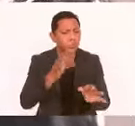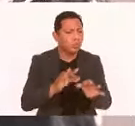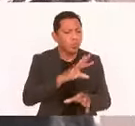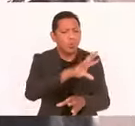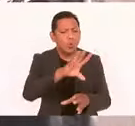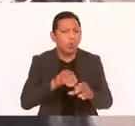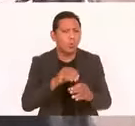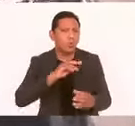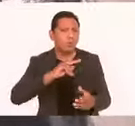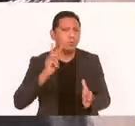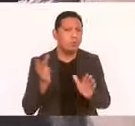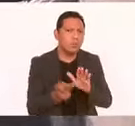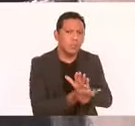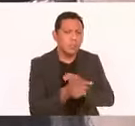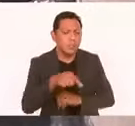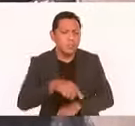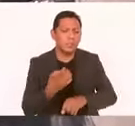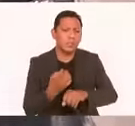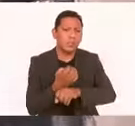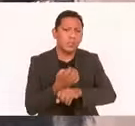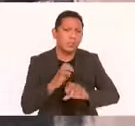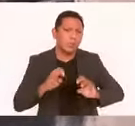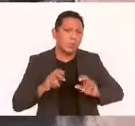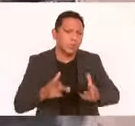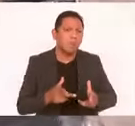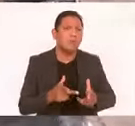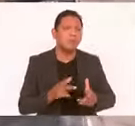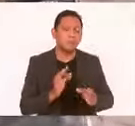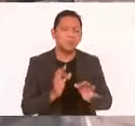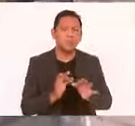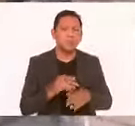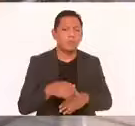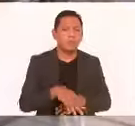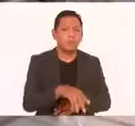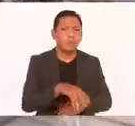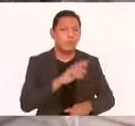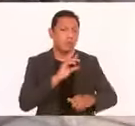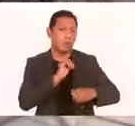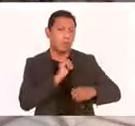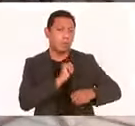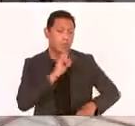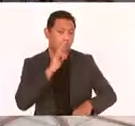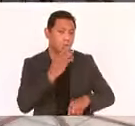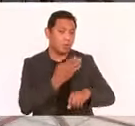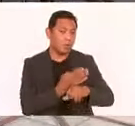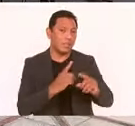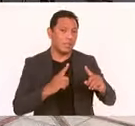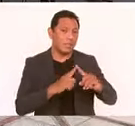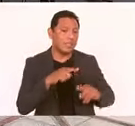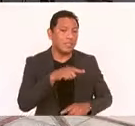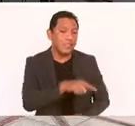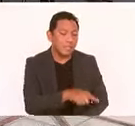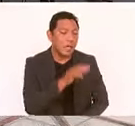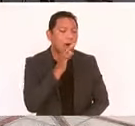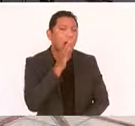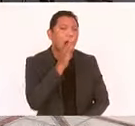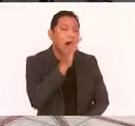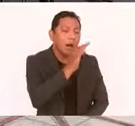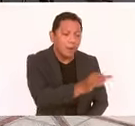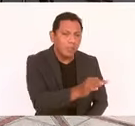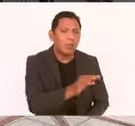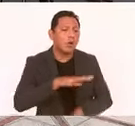en el estado de Chiapas. Decirle al señor obispo que, por supuesto, que estamos interesados en pronto